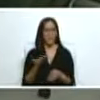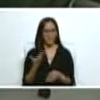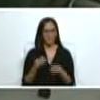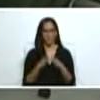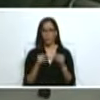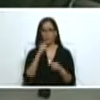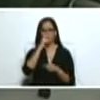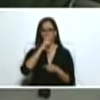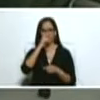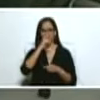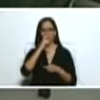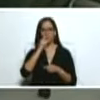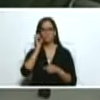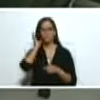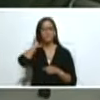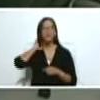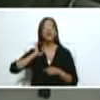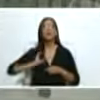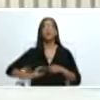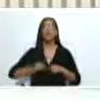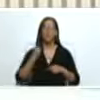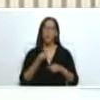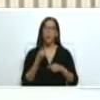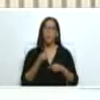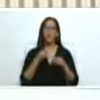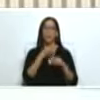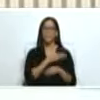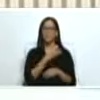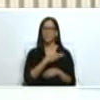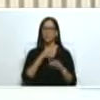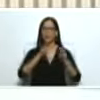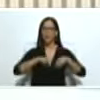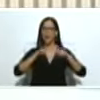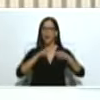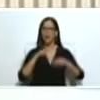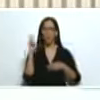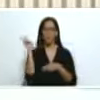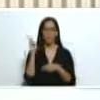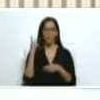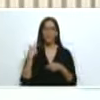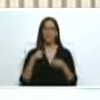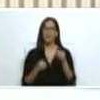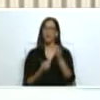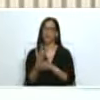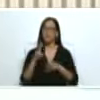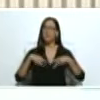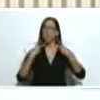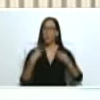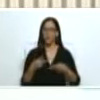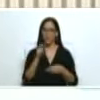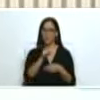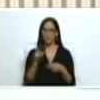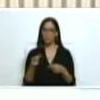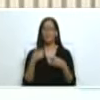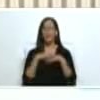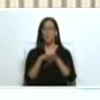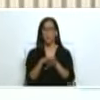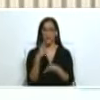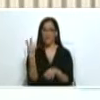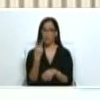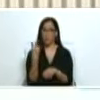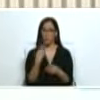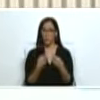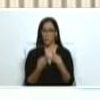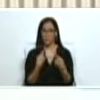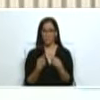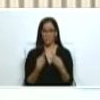años, como la gran misión AgroVenezuela, que tiene fundacional y tiene nueva generación, combina las dos cosas,